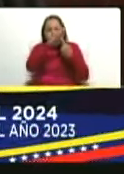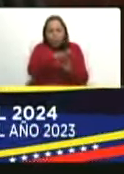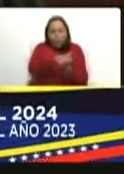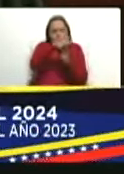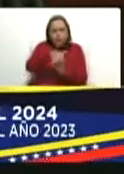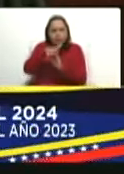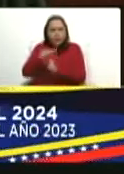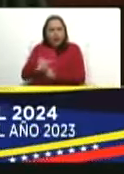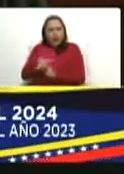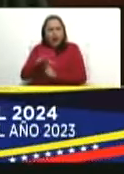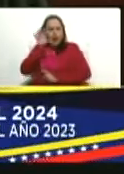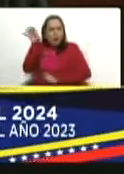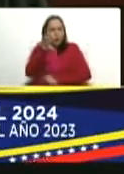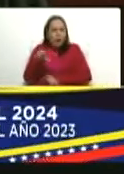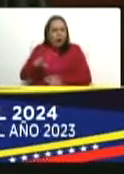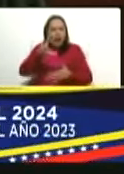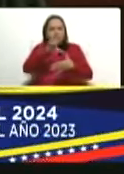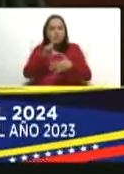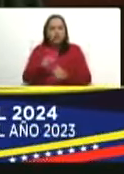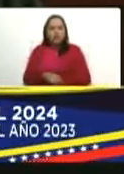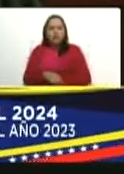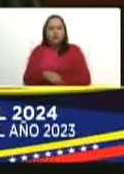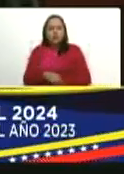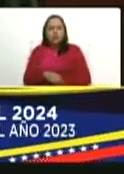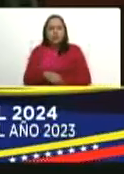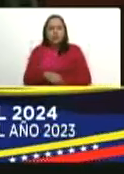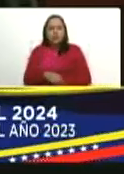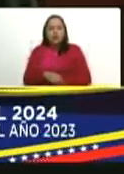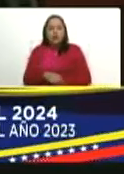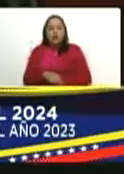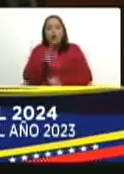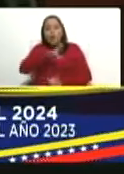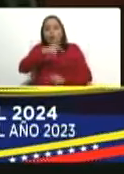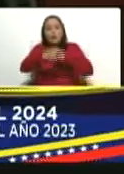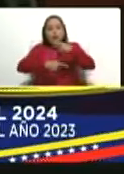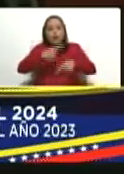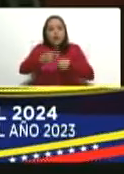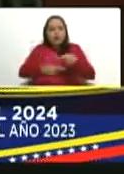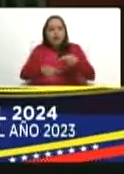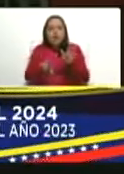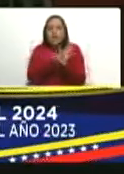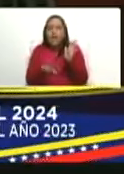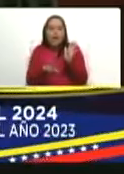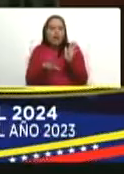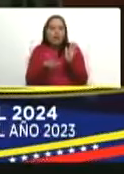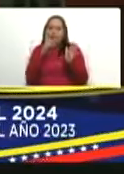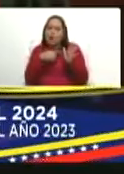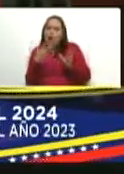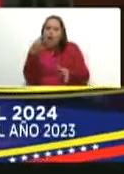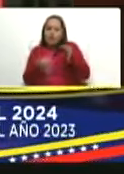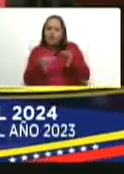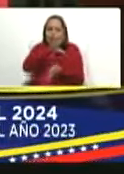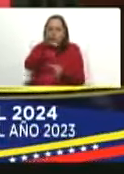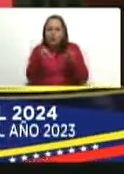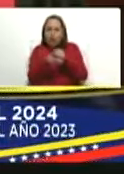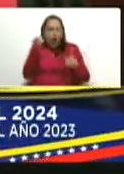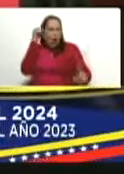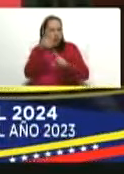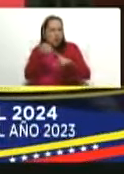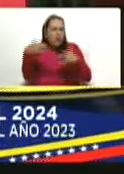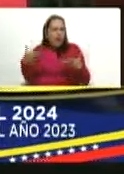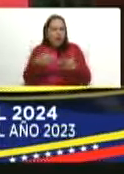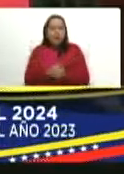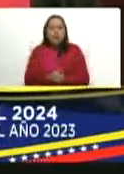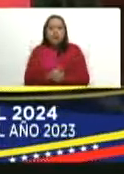imperial. Se usan procedimientos judiciales de forma ilegítima con el objetivo de una